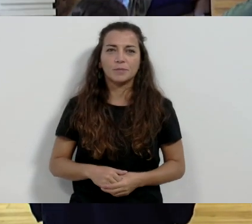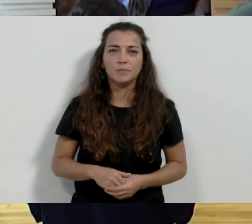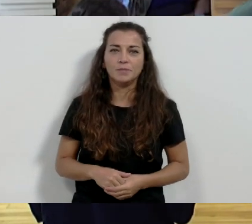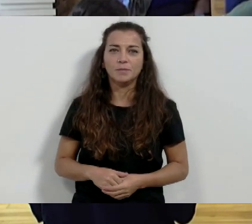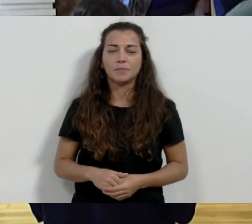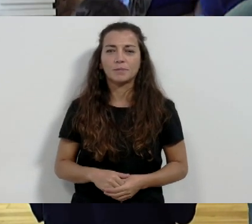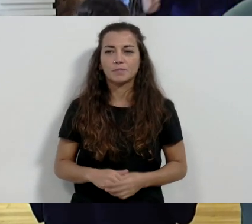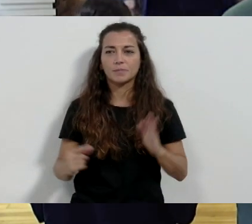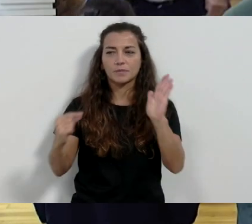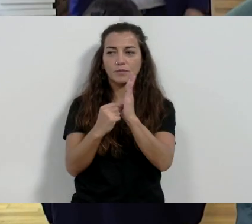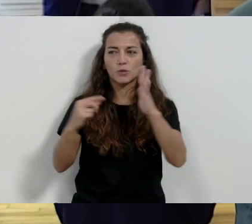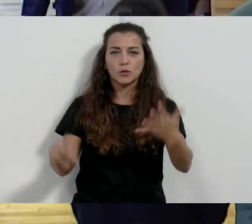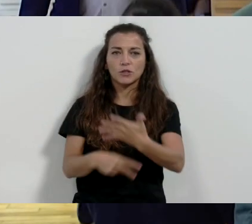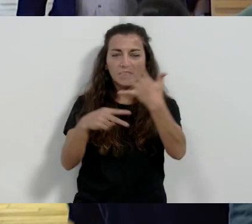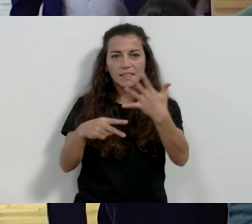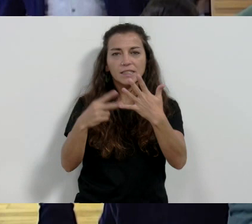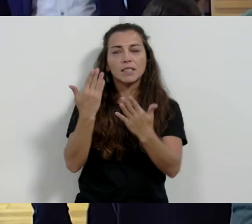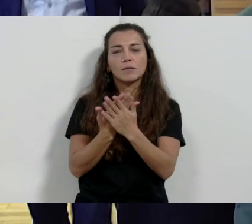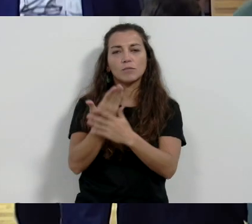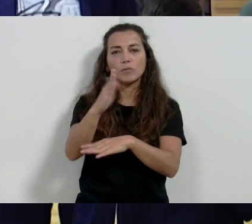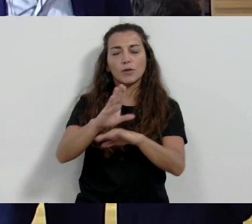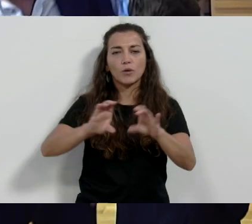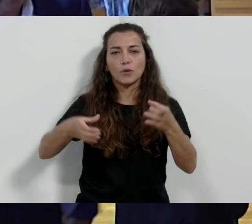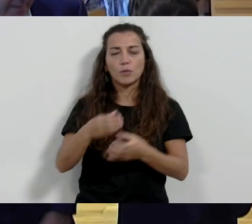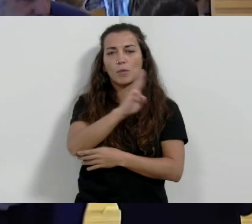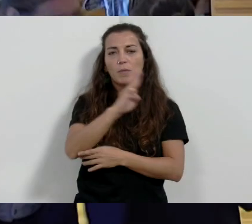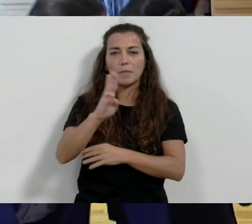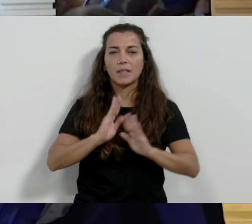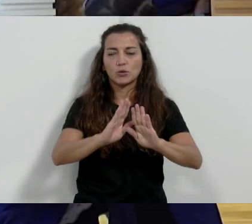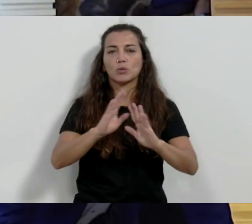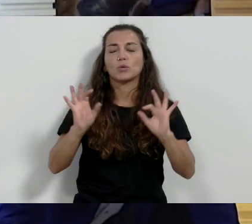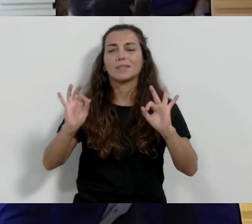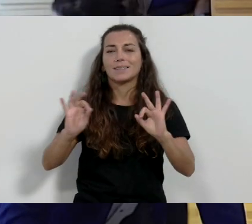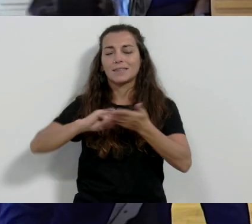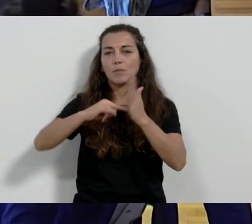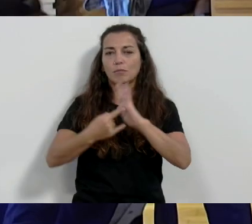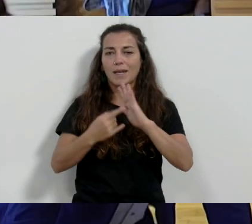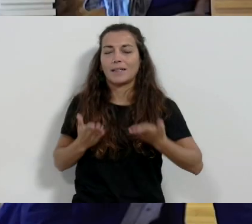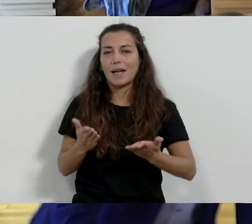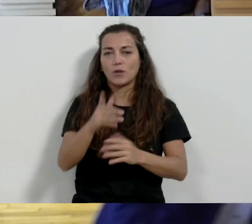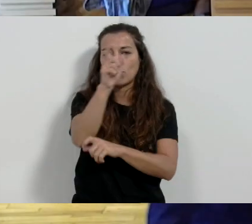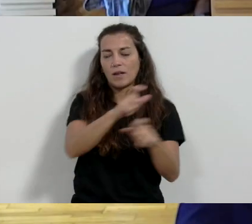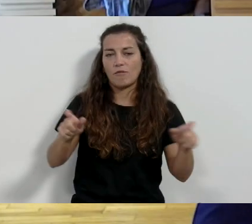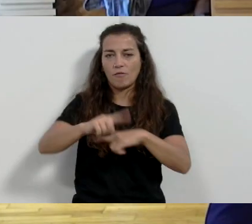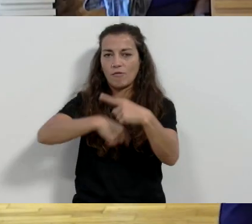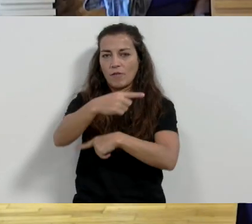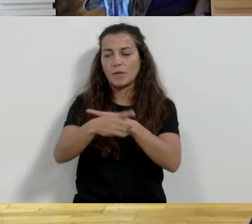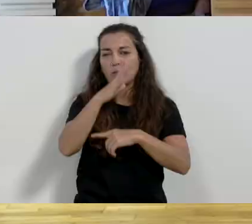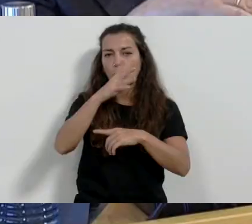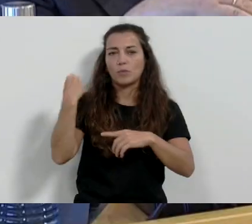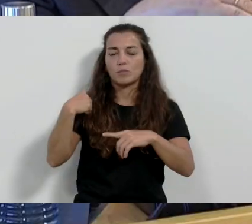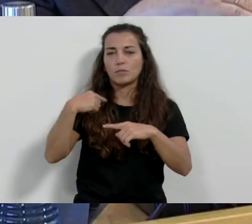Pasamos al punto número 7, moción Grupo Político Partido Popular, moción plan de choque ayuda a las familias por la inflación. Señor secretario.